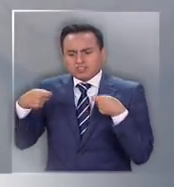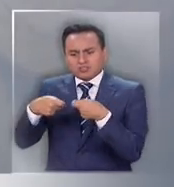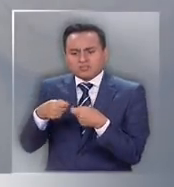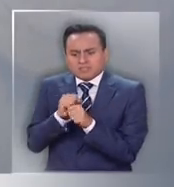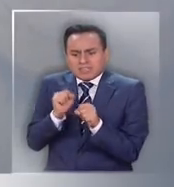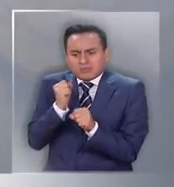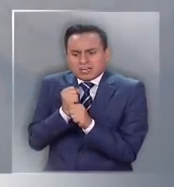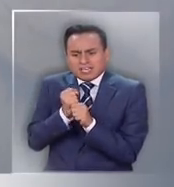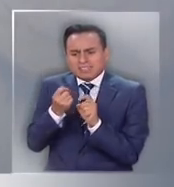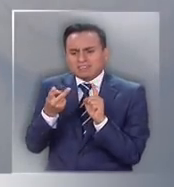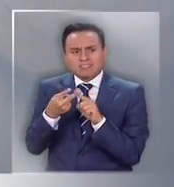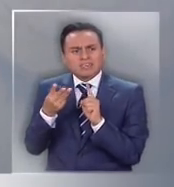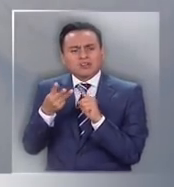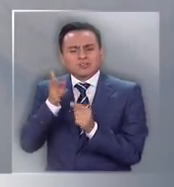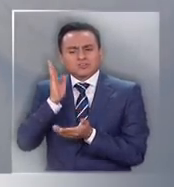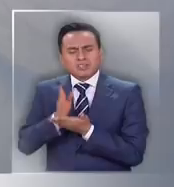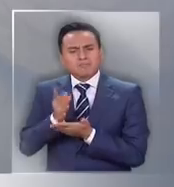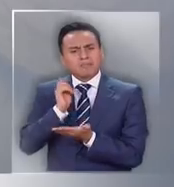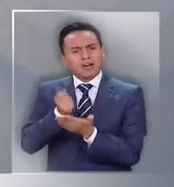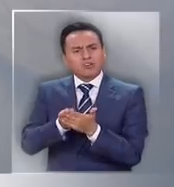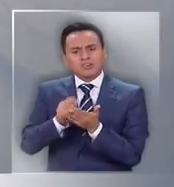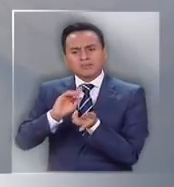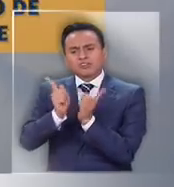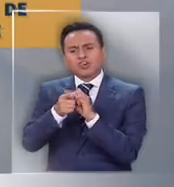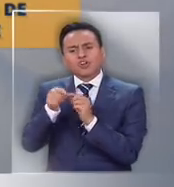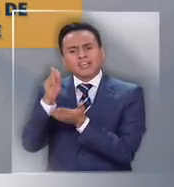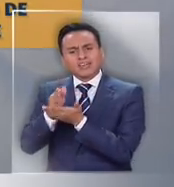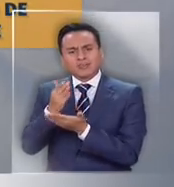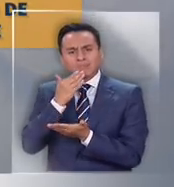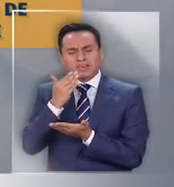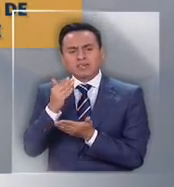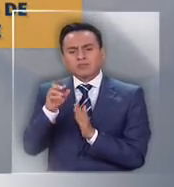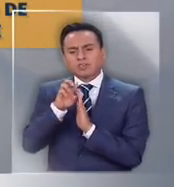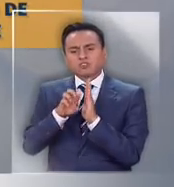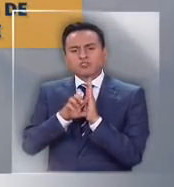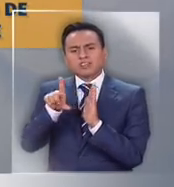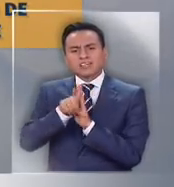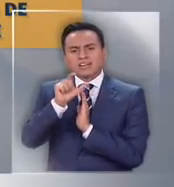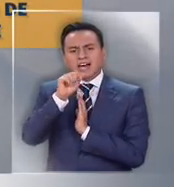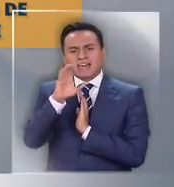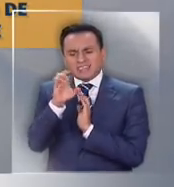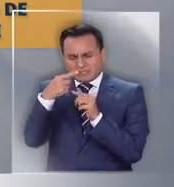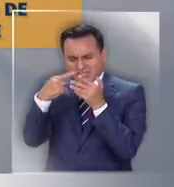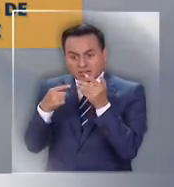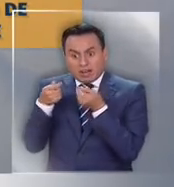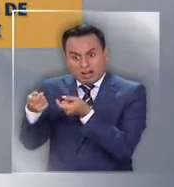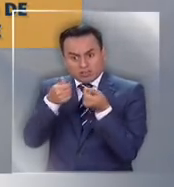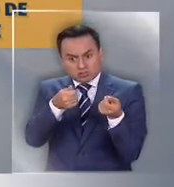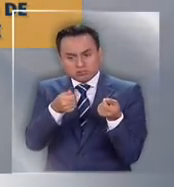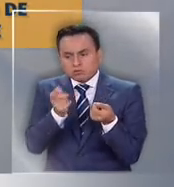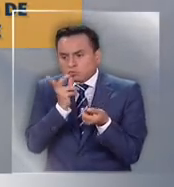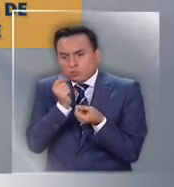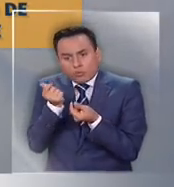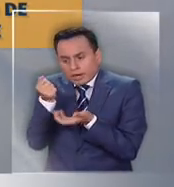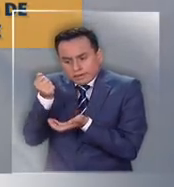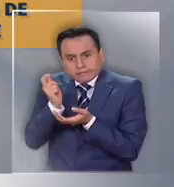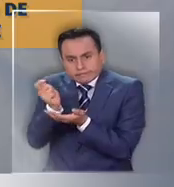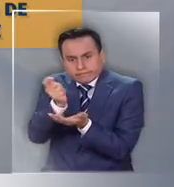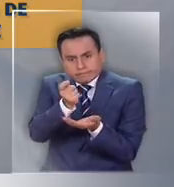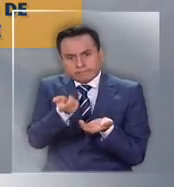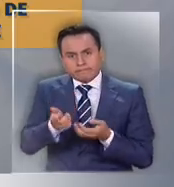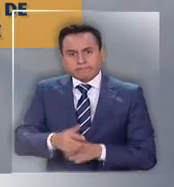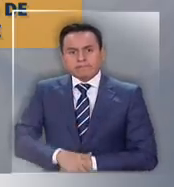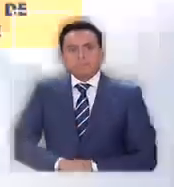incapacidad laboral, obligaciones de pago por el traspaso de colegios y el proyecto de ley del CAE son algunos gastos que no tendrían cómo